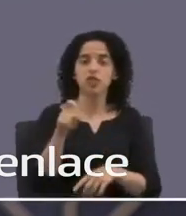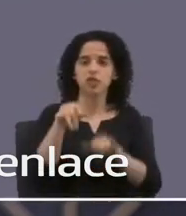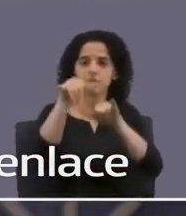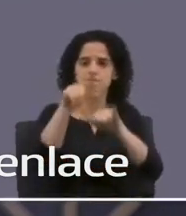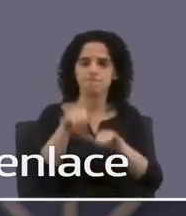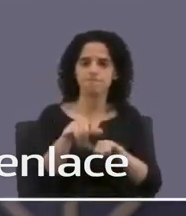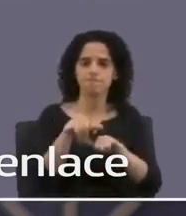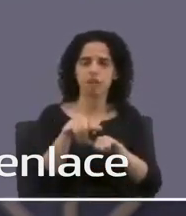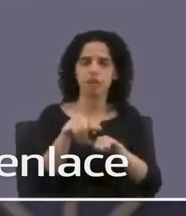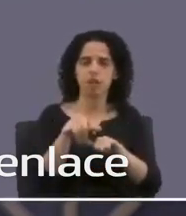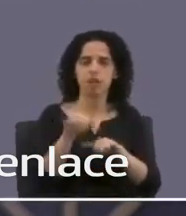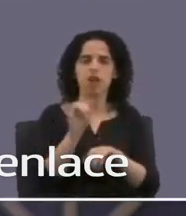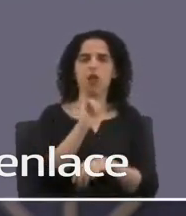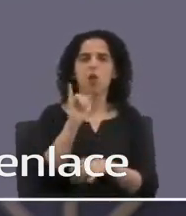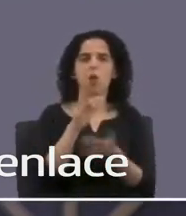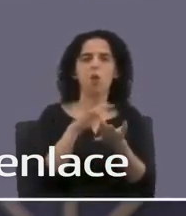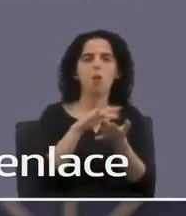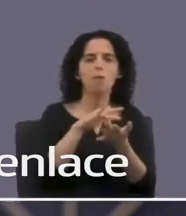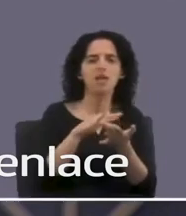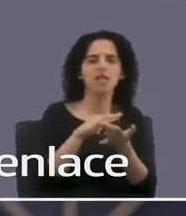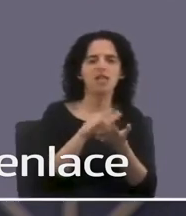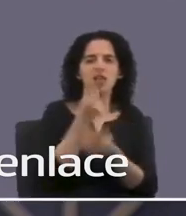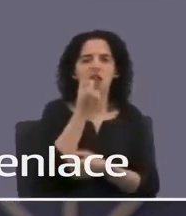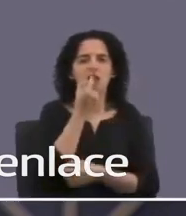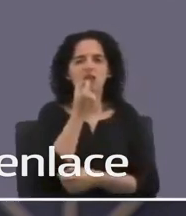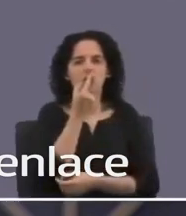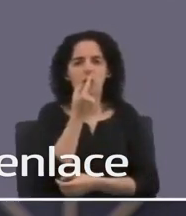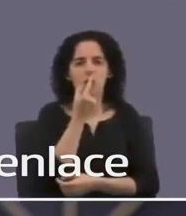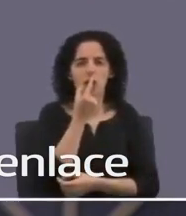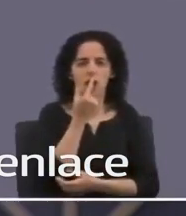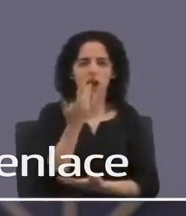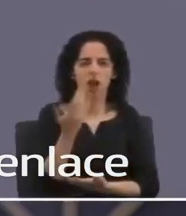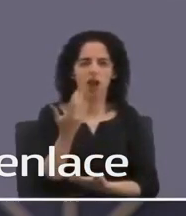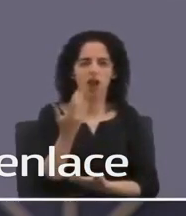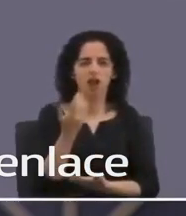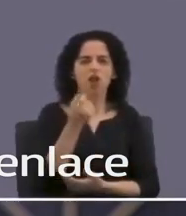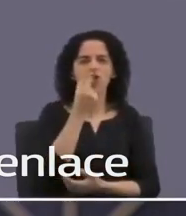usted tiene que mantenerla como la medicina,